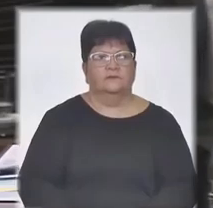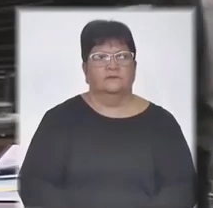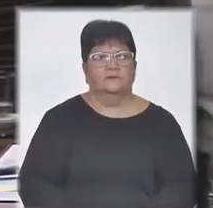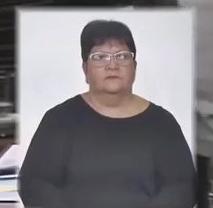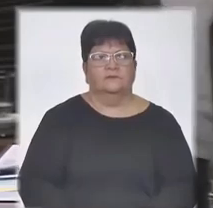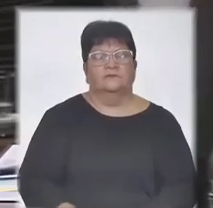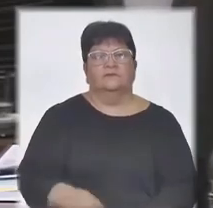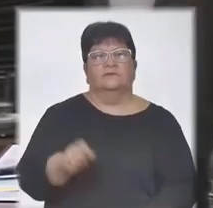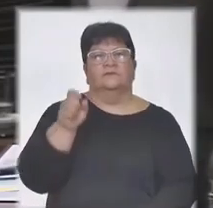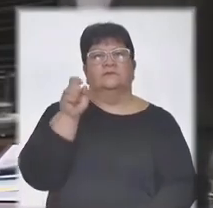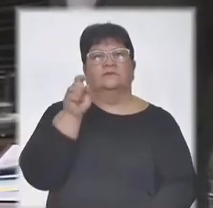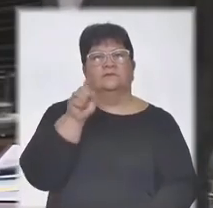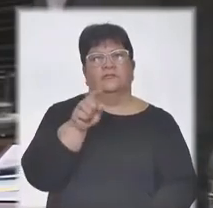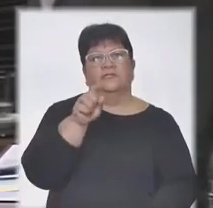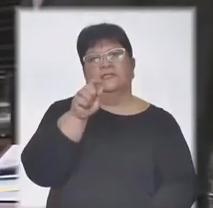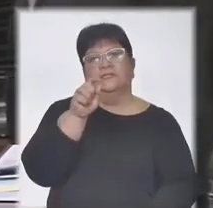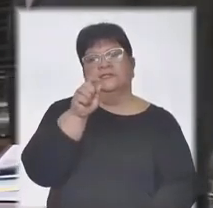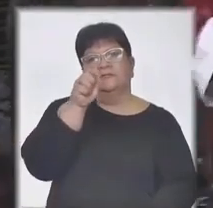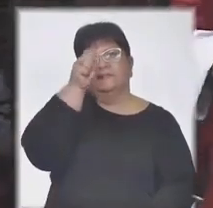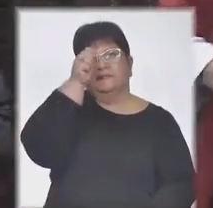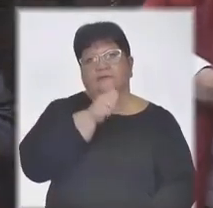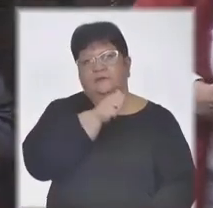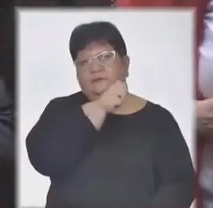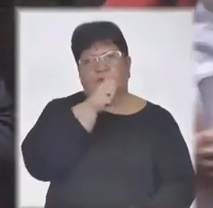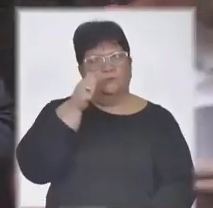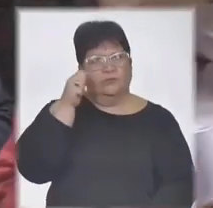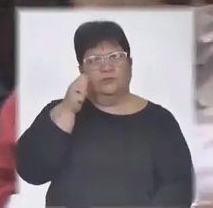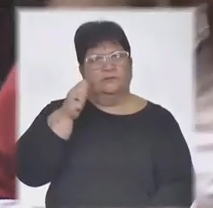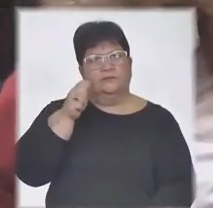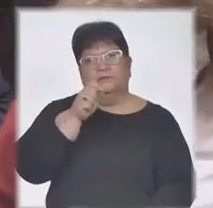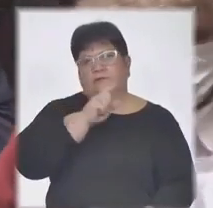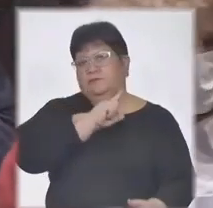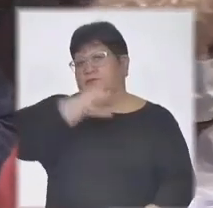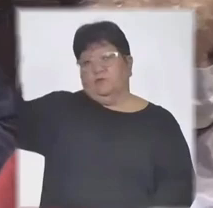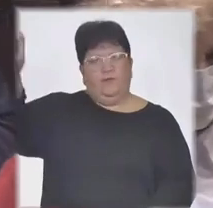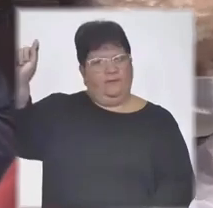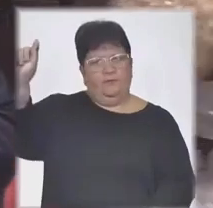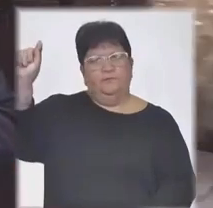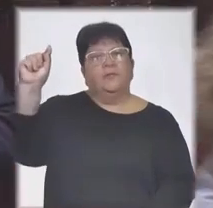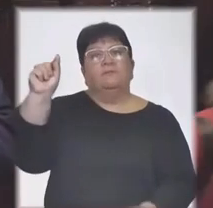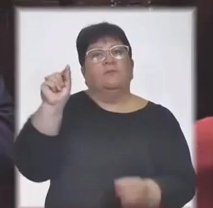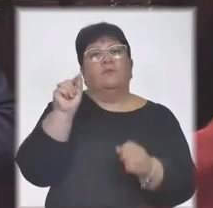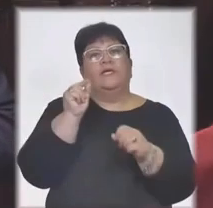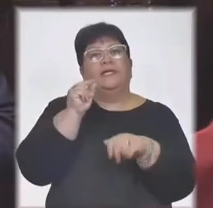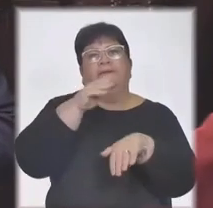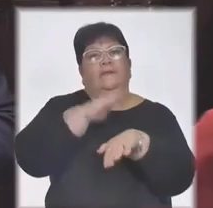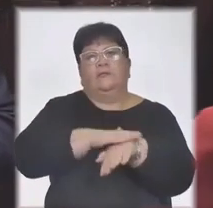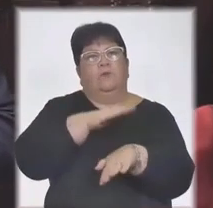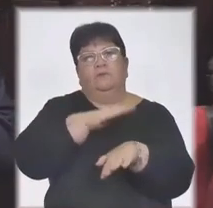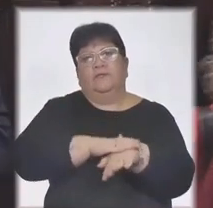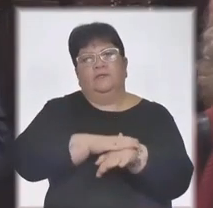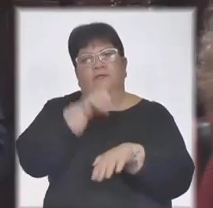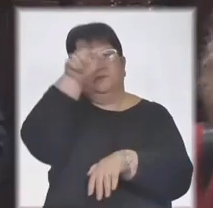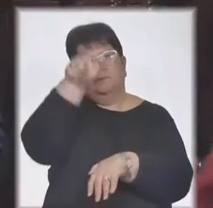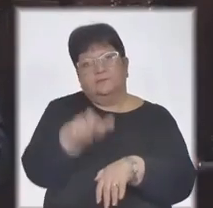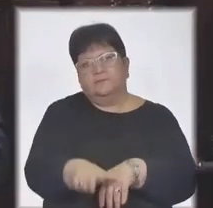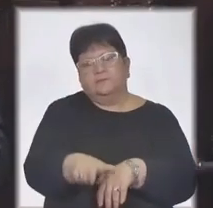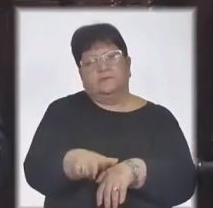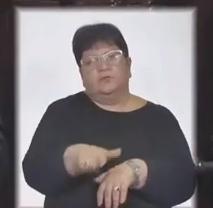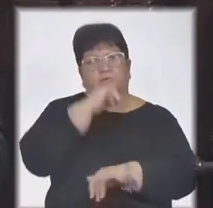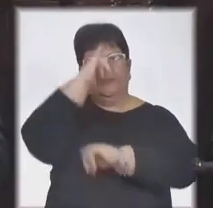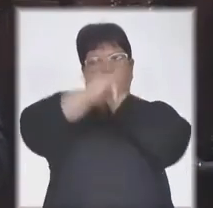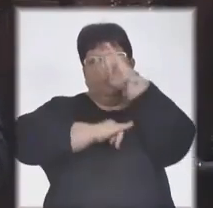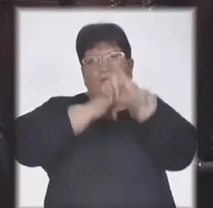Tomamos la resolución de retirarnos porque desde el principio el miembro informante tomó una